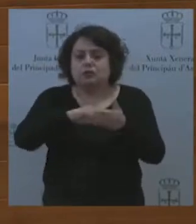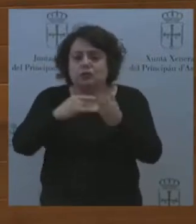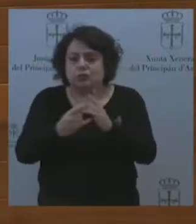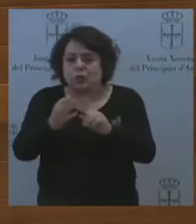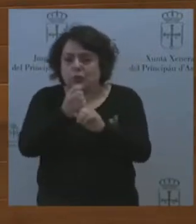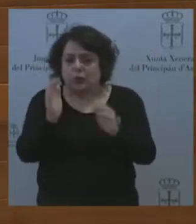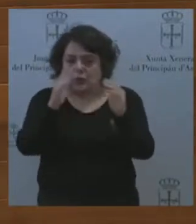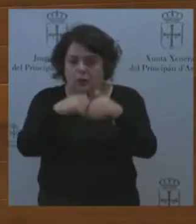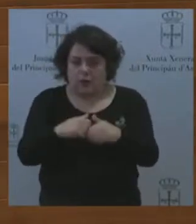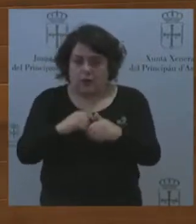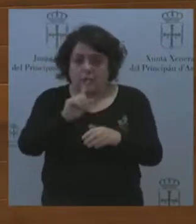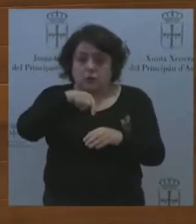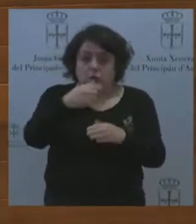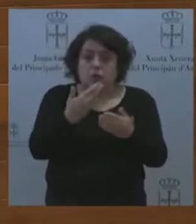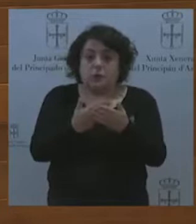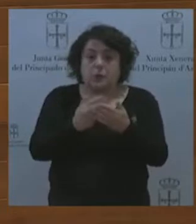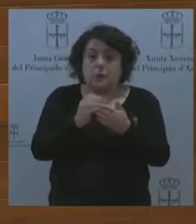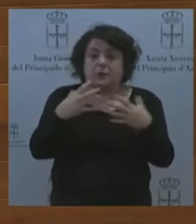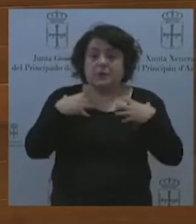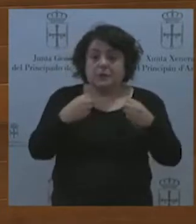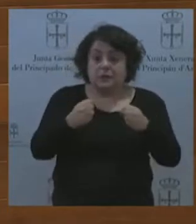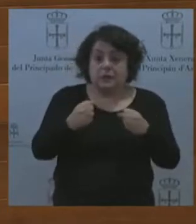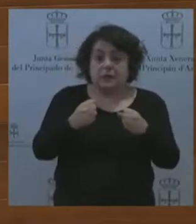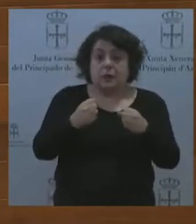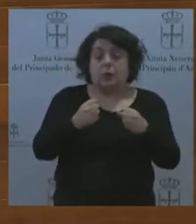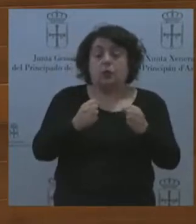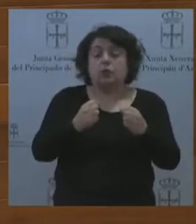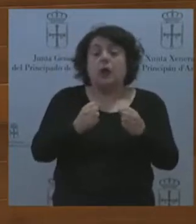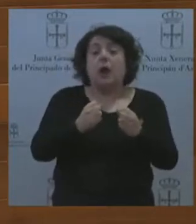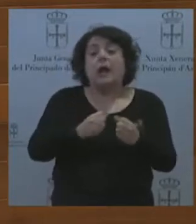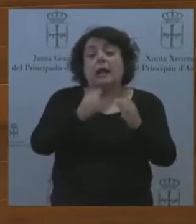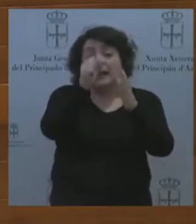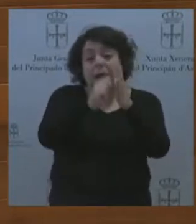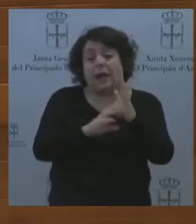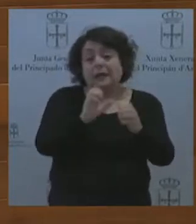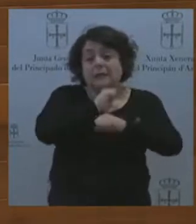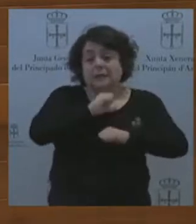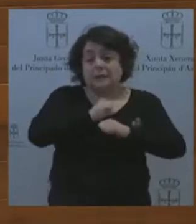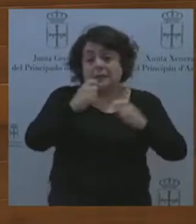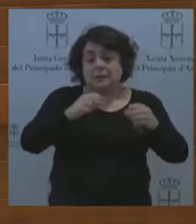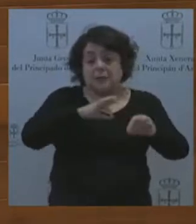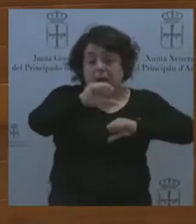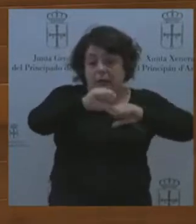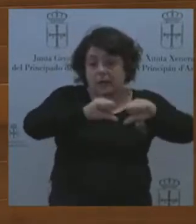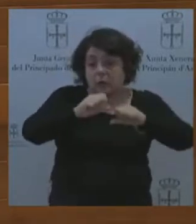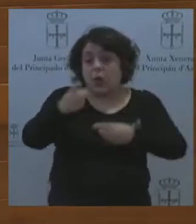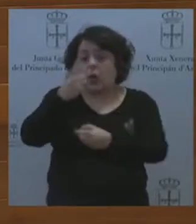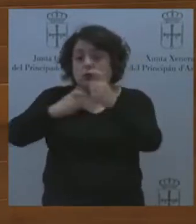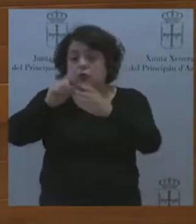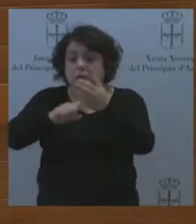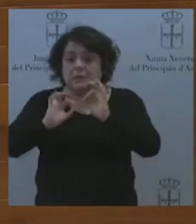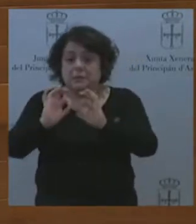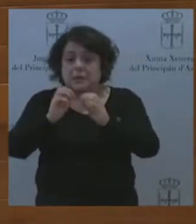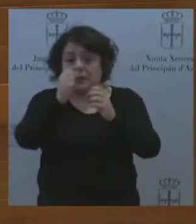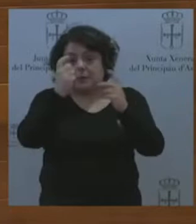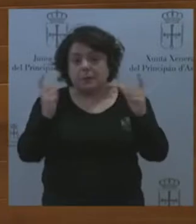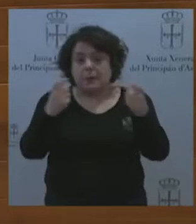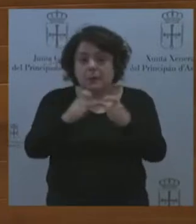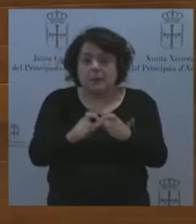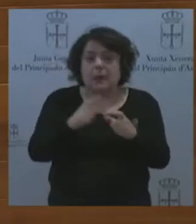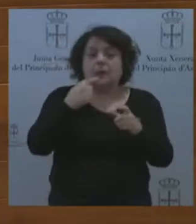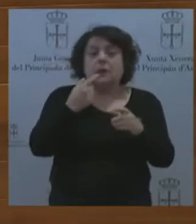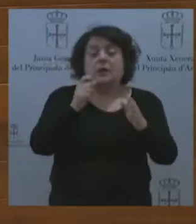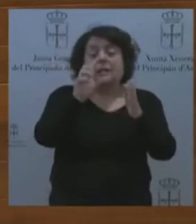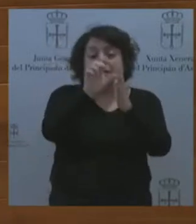reducción de las listas de espera quirúrgicas y de consultas especializadas, creación de las categorías estatutarias de la especialidad de enfermería